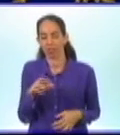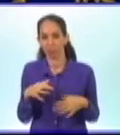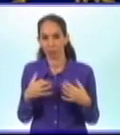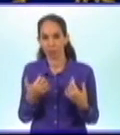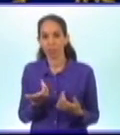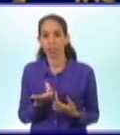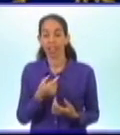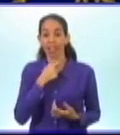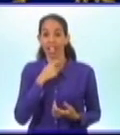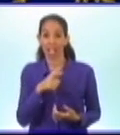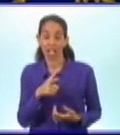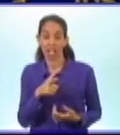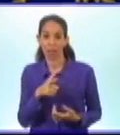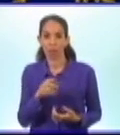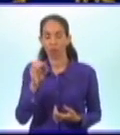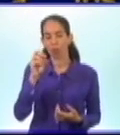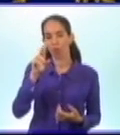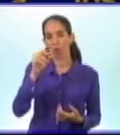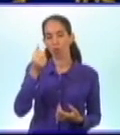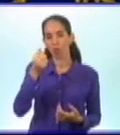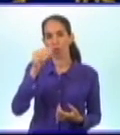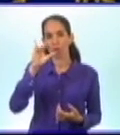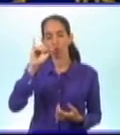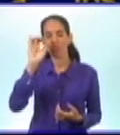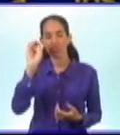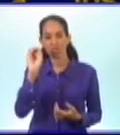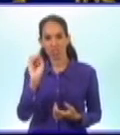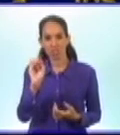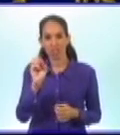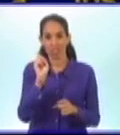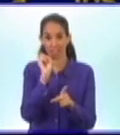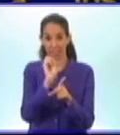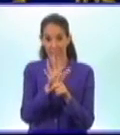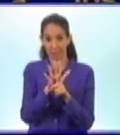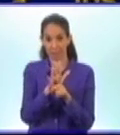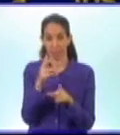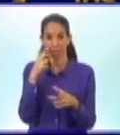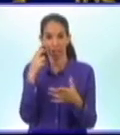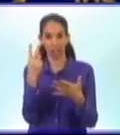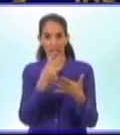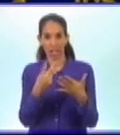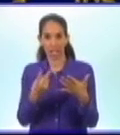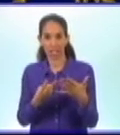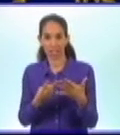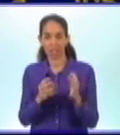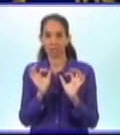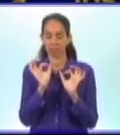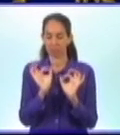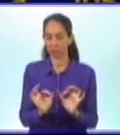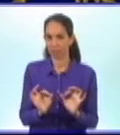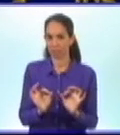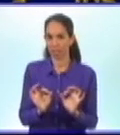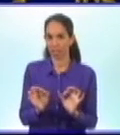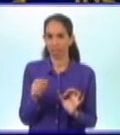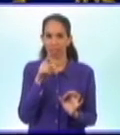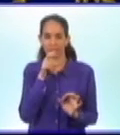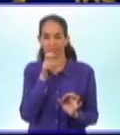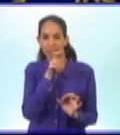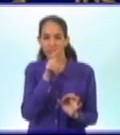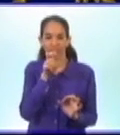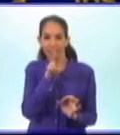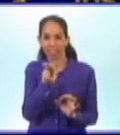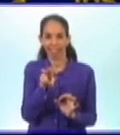Ejemplo, Horacio Quiroga comenzó así su relato: cierta vez las víboras dieron un gran baile. para